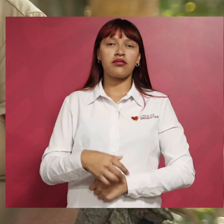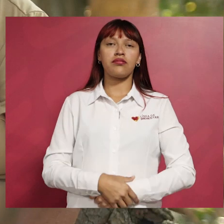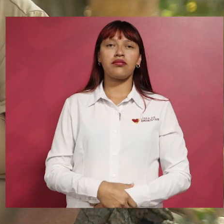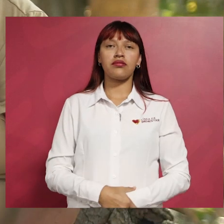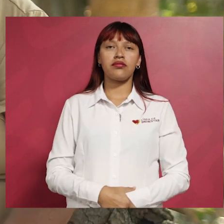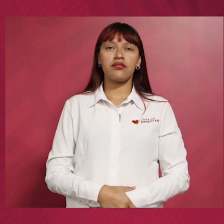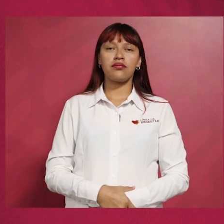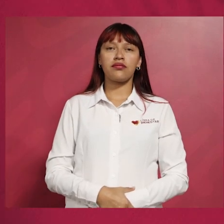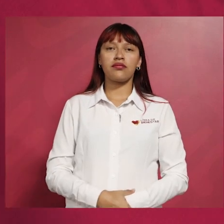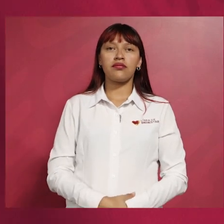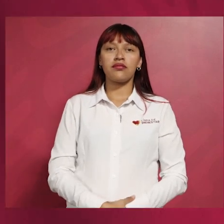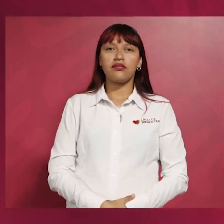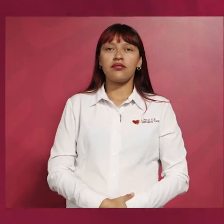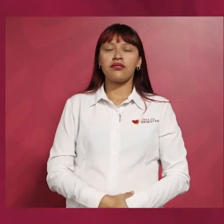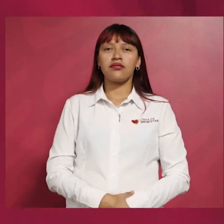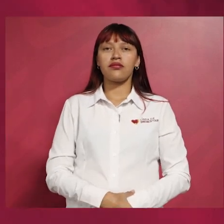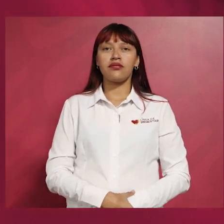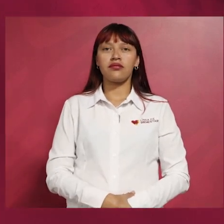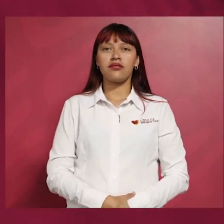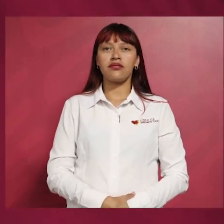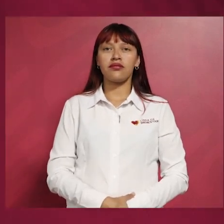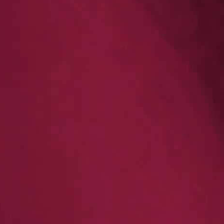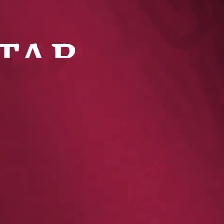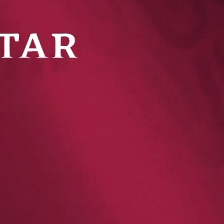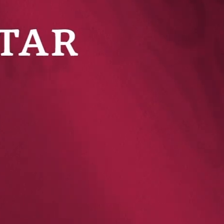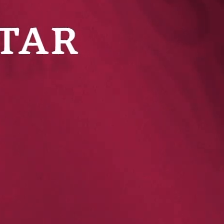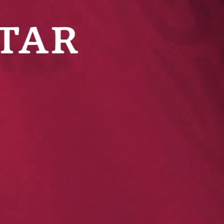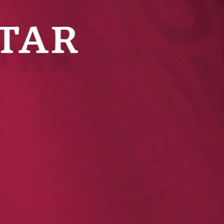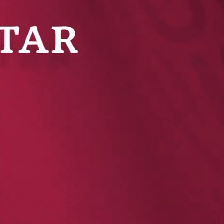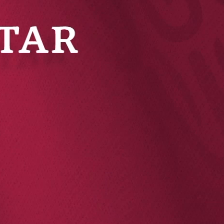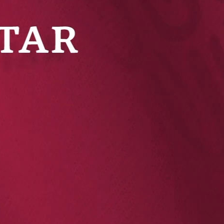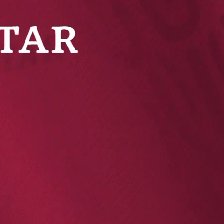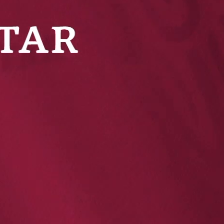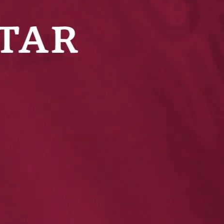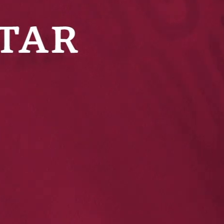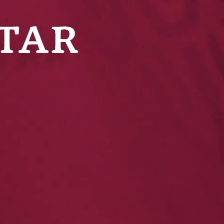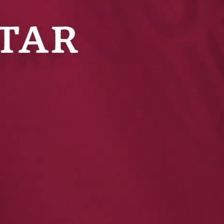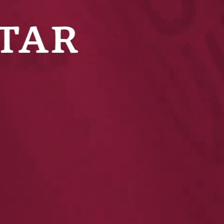Gobierno de México.